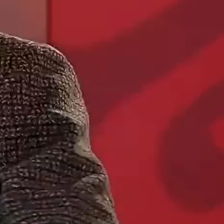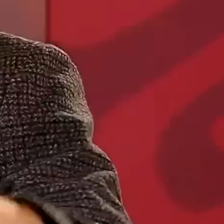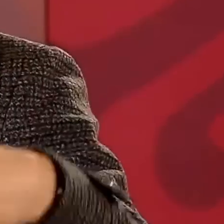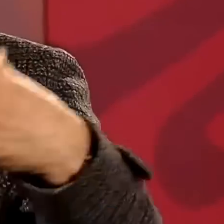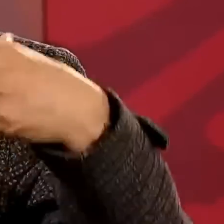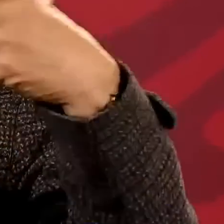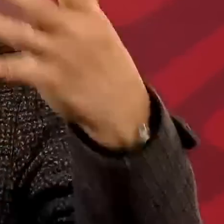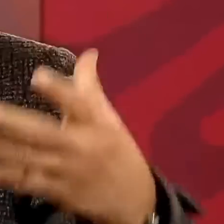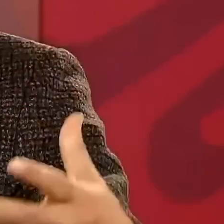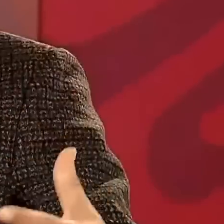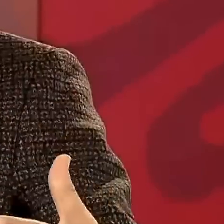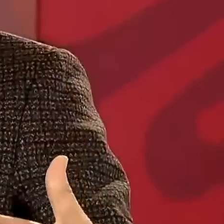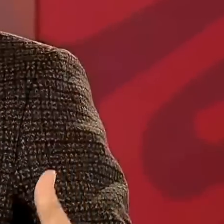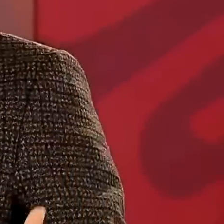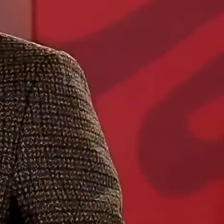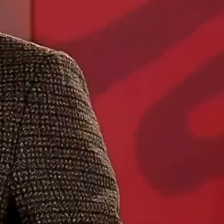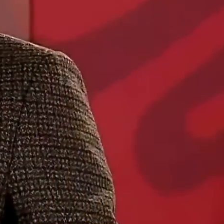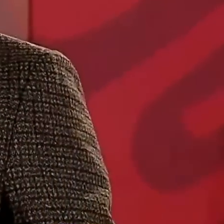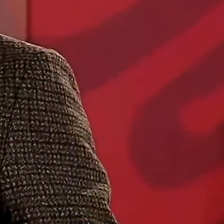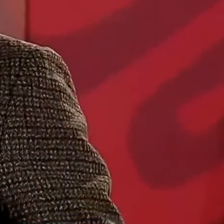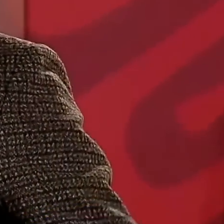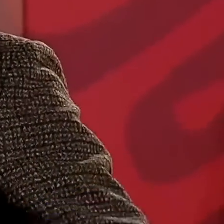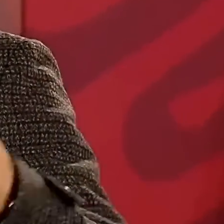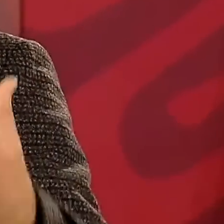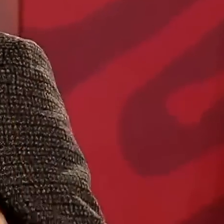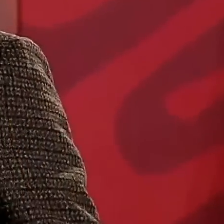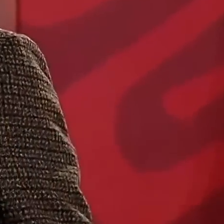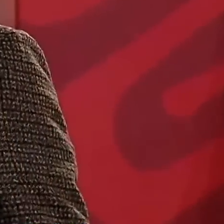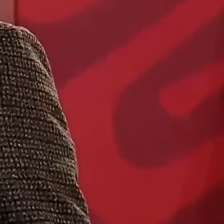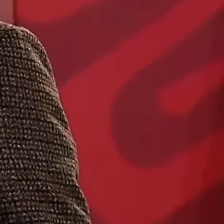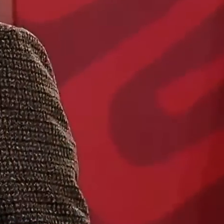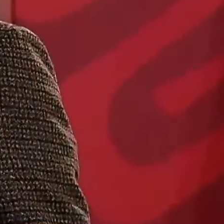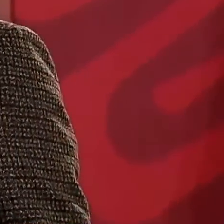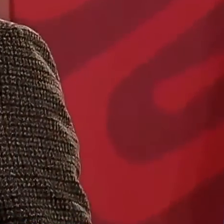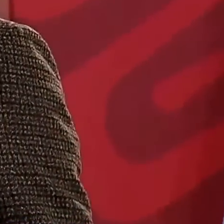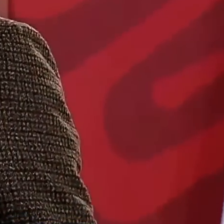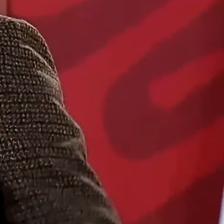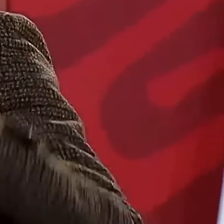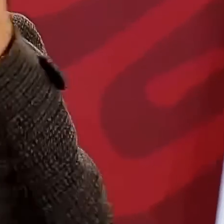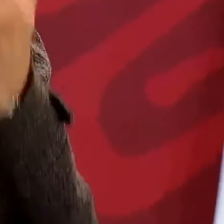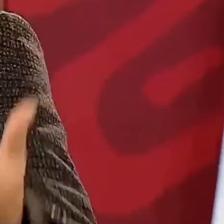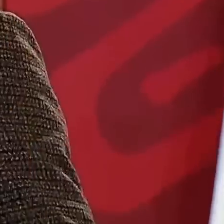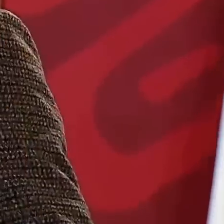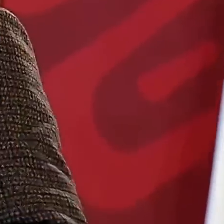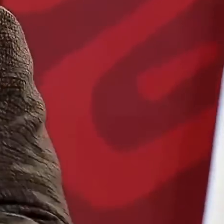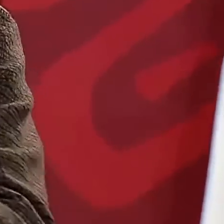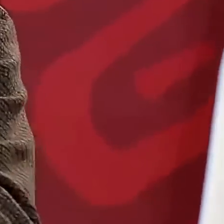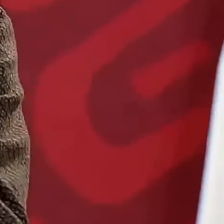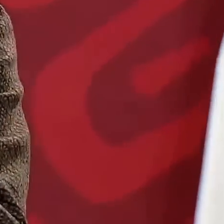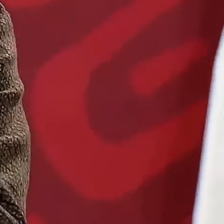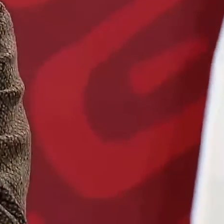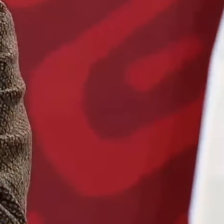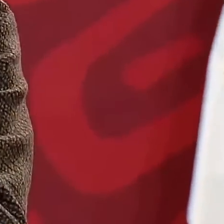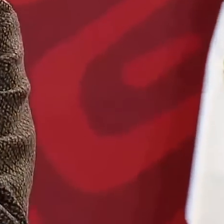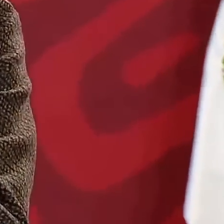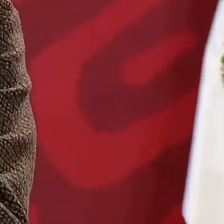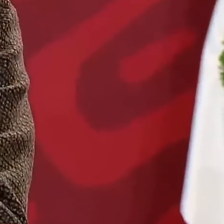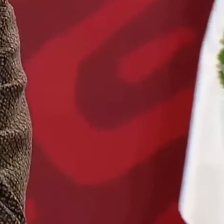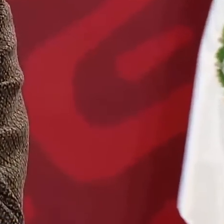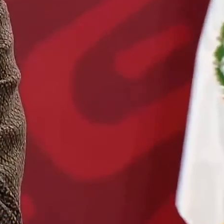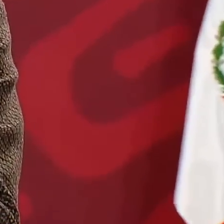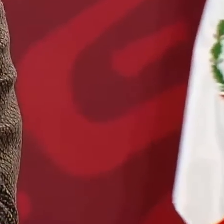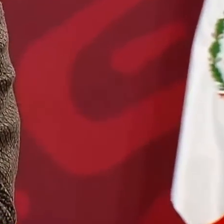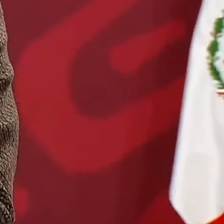Es una nueva oligarquía que se creó con Salinas de Gortari.